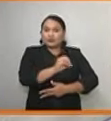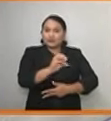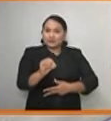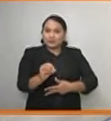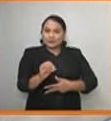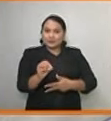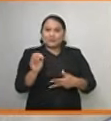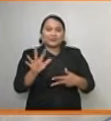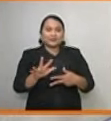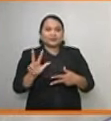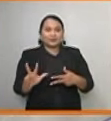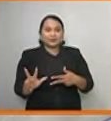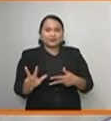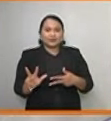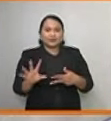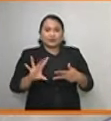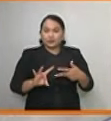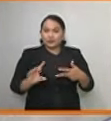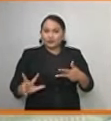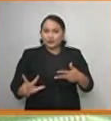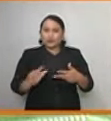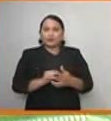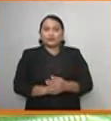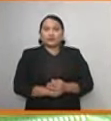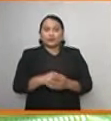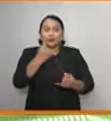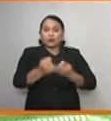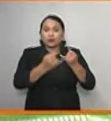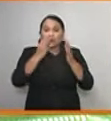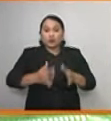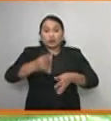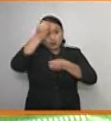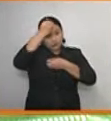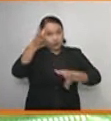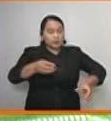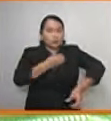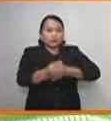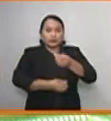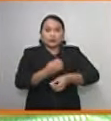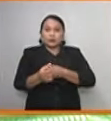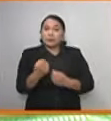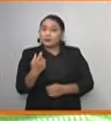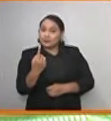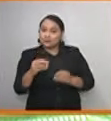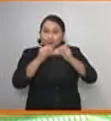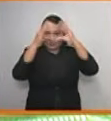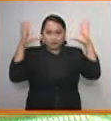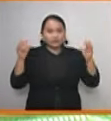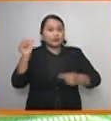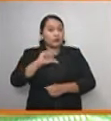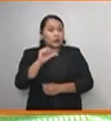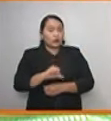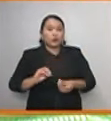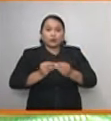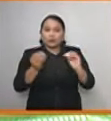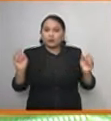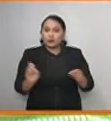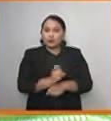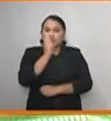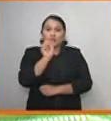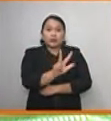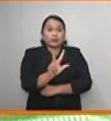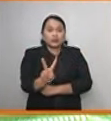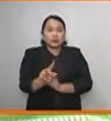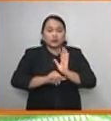00, el 53 y el 83. Querido jugador, te comento que en el sorteo de las 11 de la mañana de hoy, el número afortunado fue el